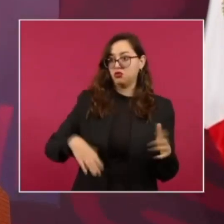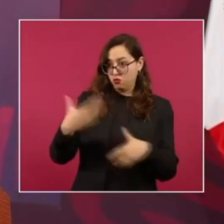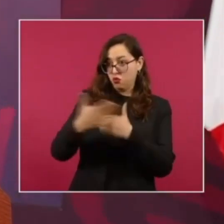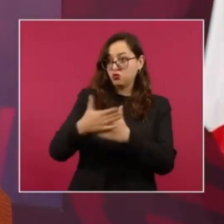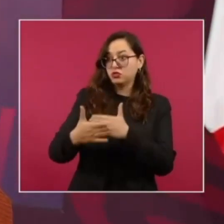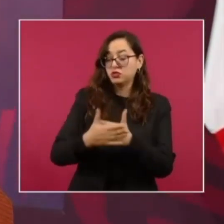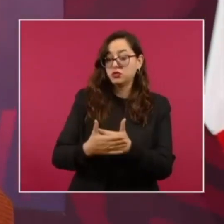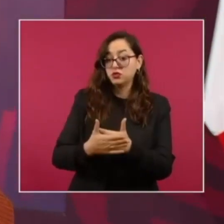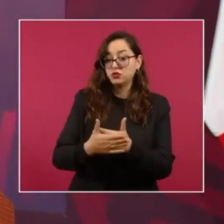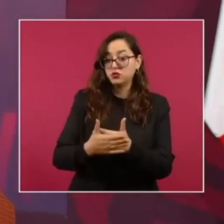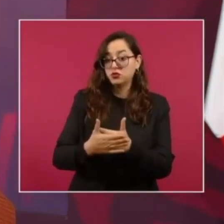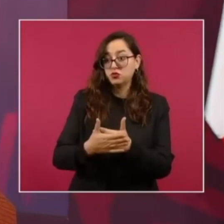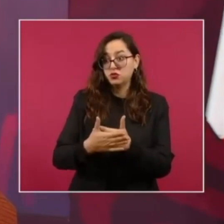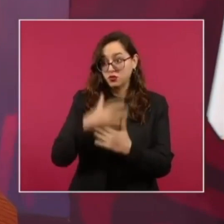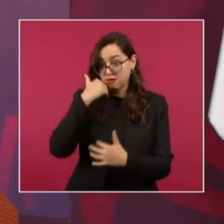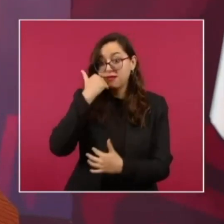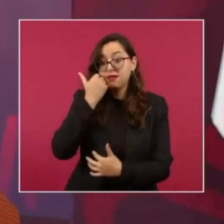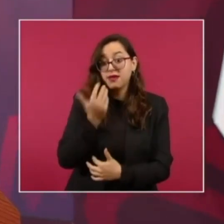que fuesen